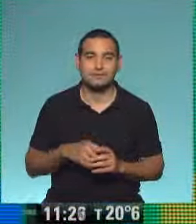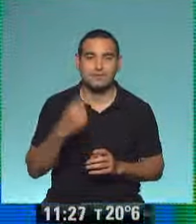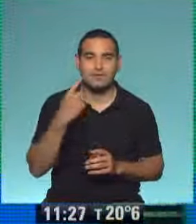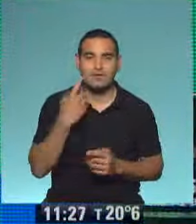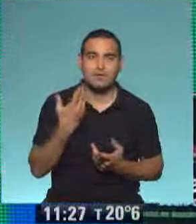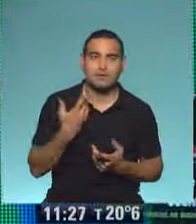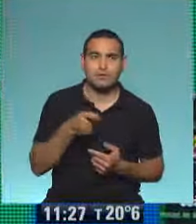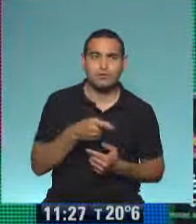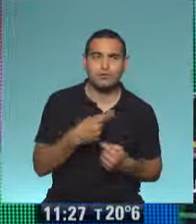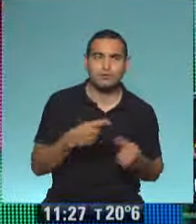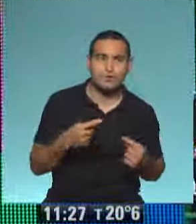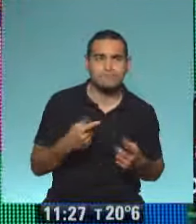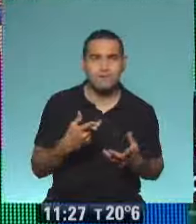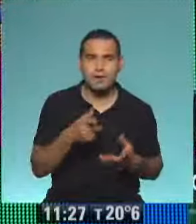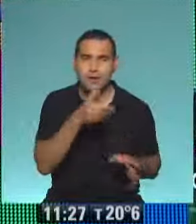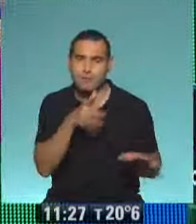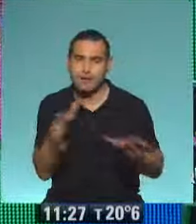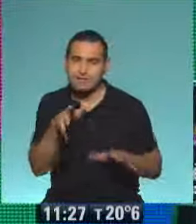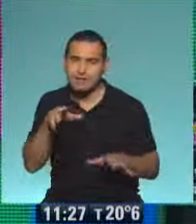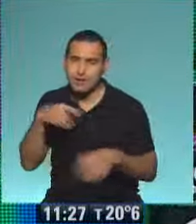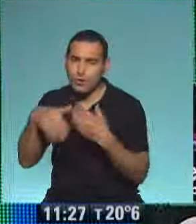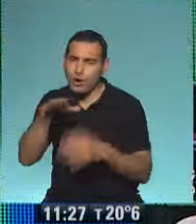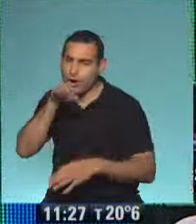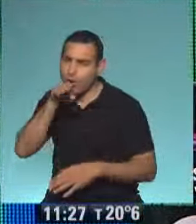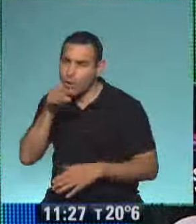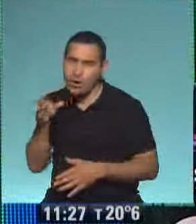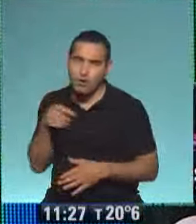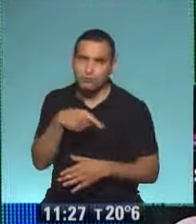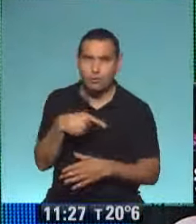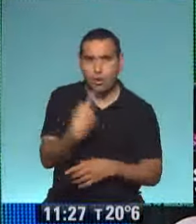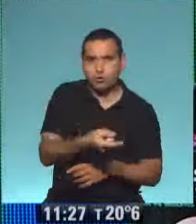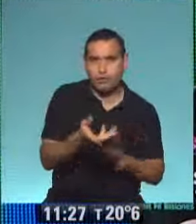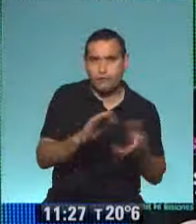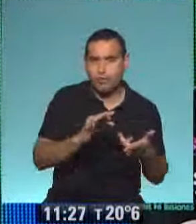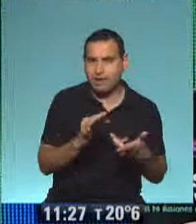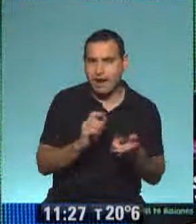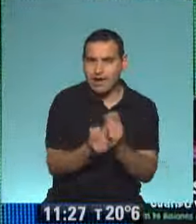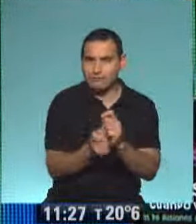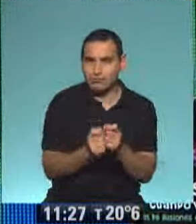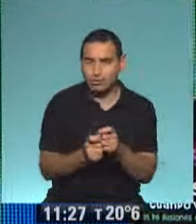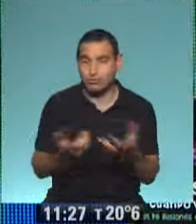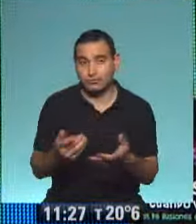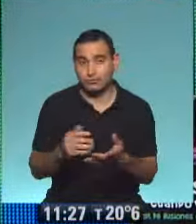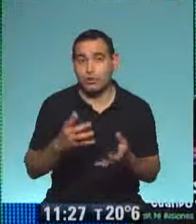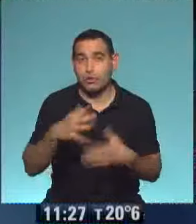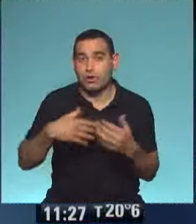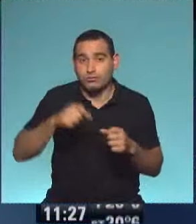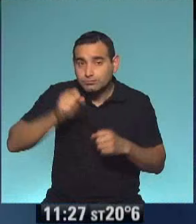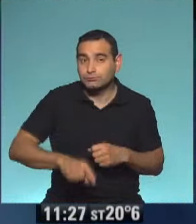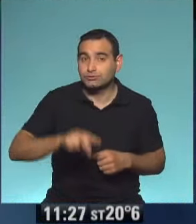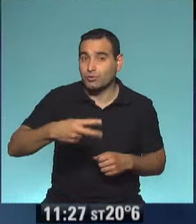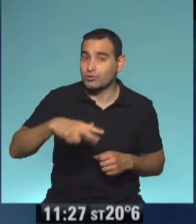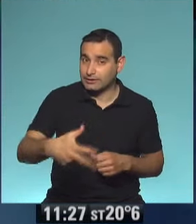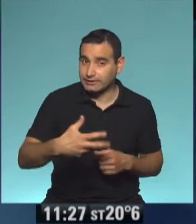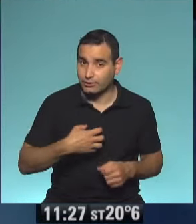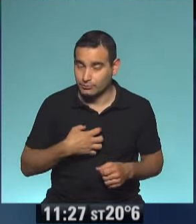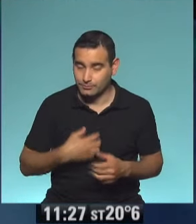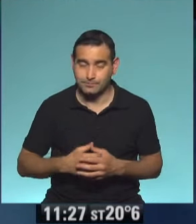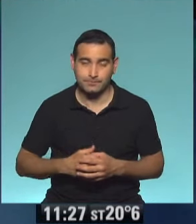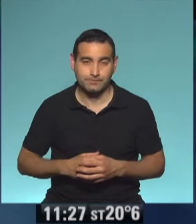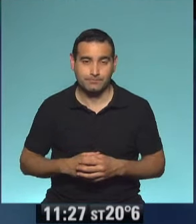cosas íbamos a dejar parecidas al juego de la oca y cuál íbamos a transformar en base a nuestro juego, que es el juego de segundo y tercero. Claro. O sea que fíjense